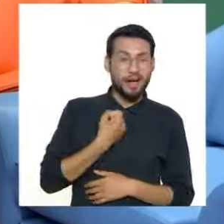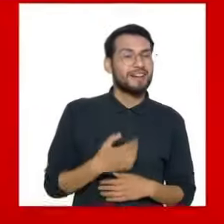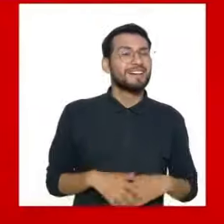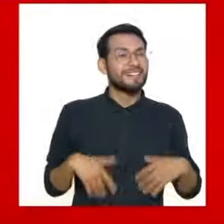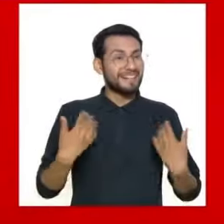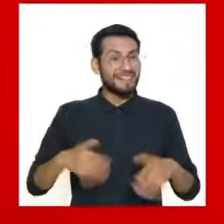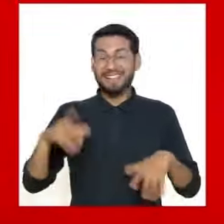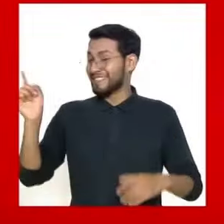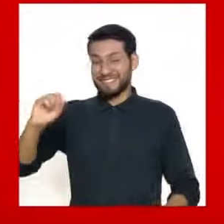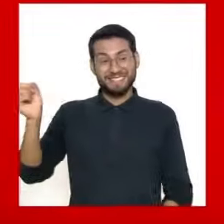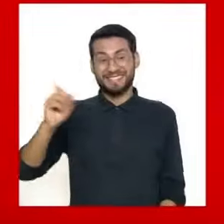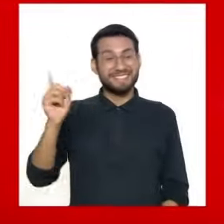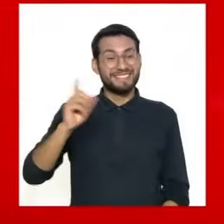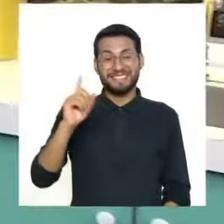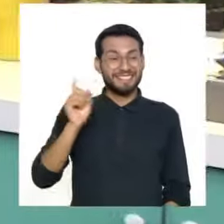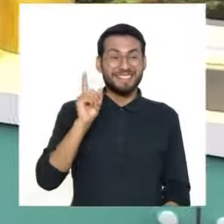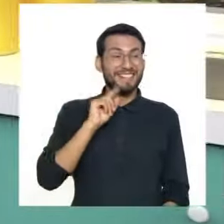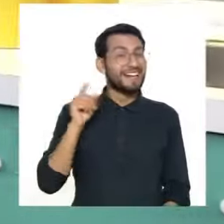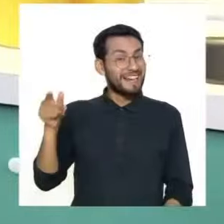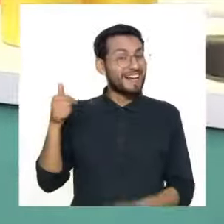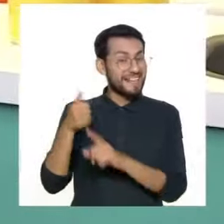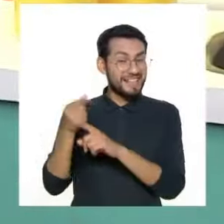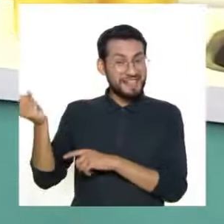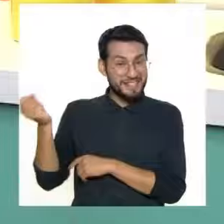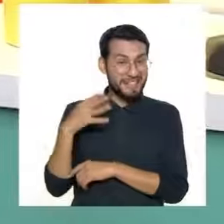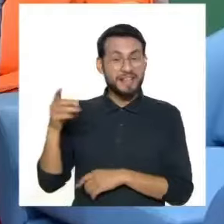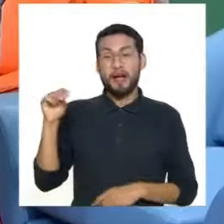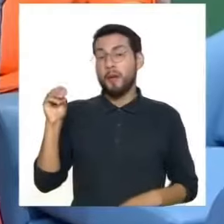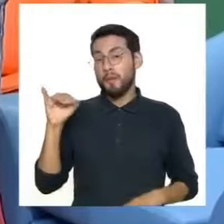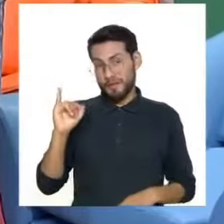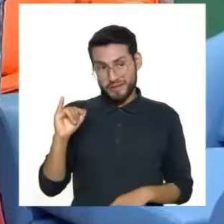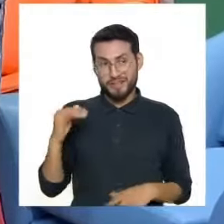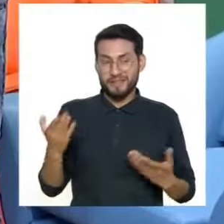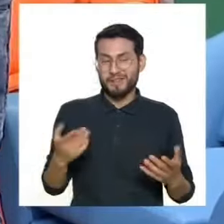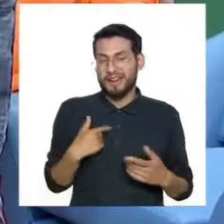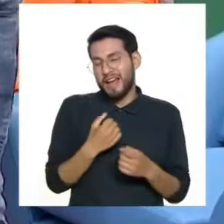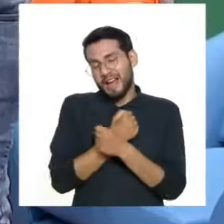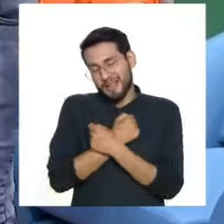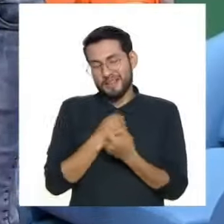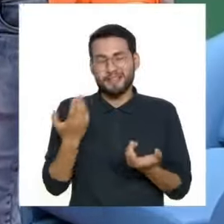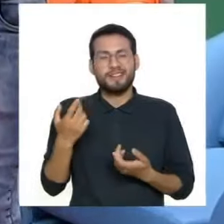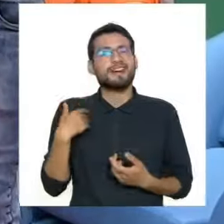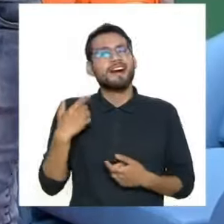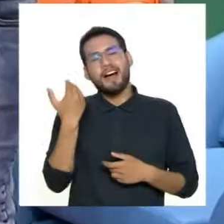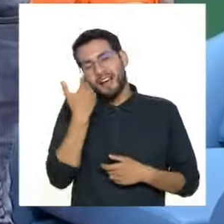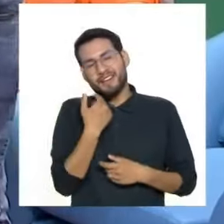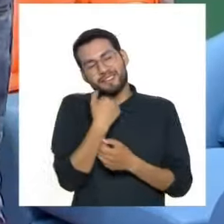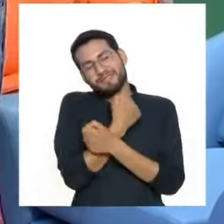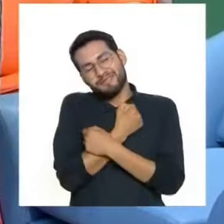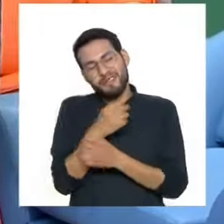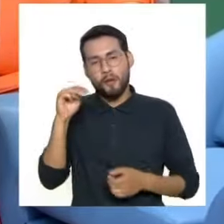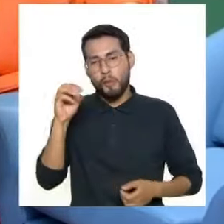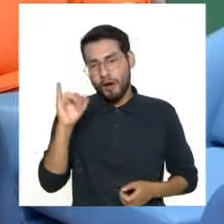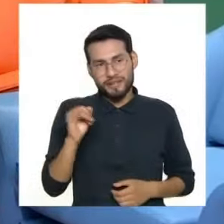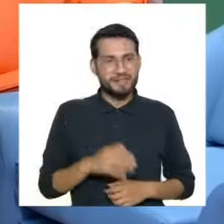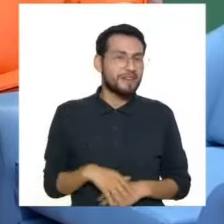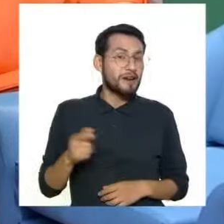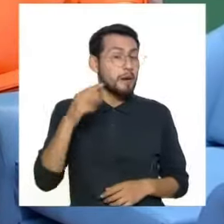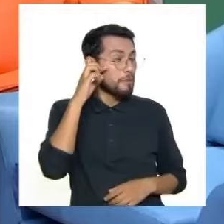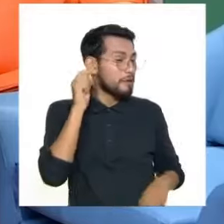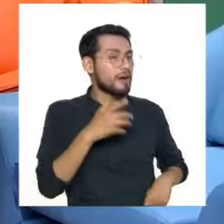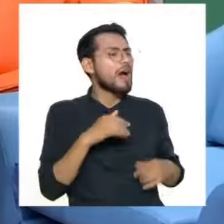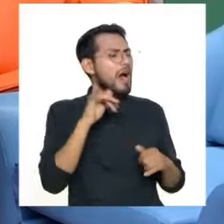puso así no le puso ella a mí me dice mo obviamente de amor de amorcito mi moisito no y pisu le